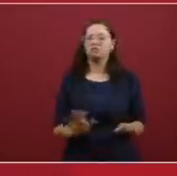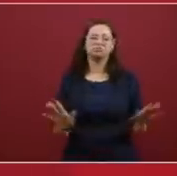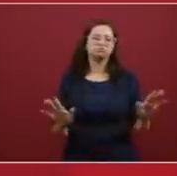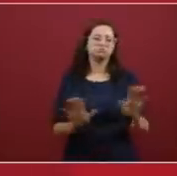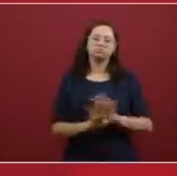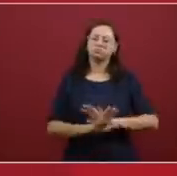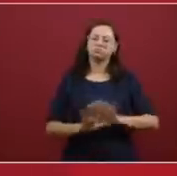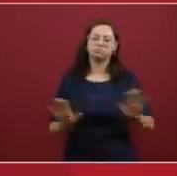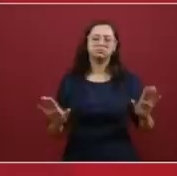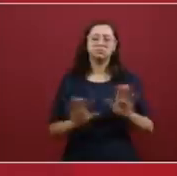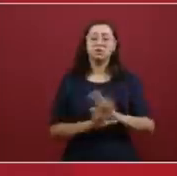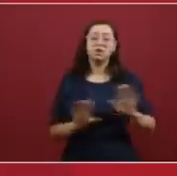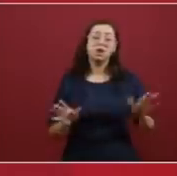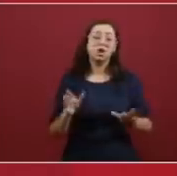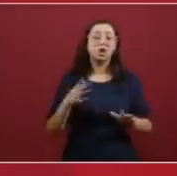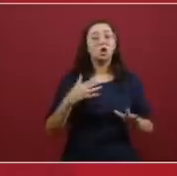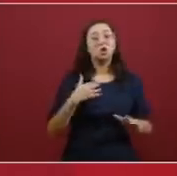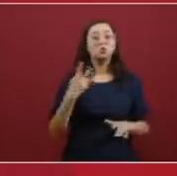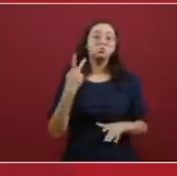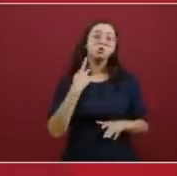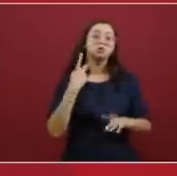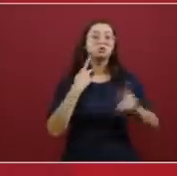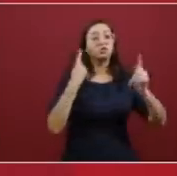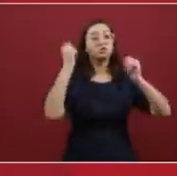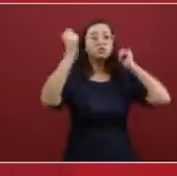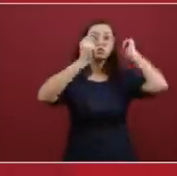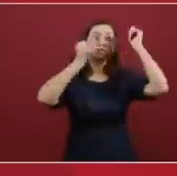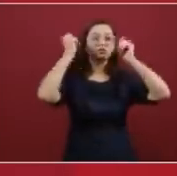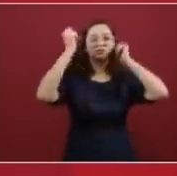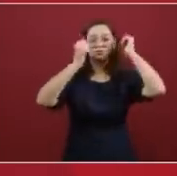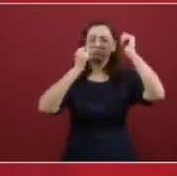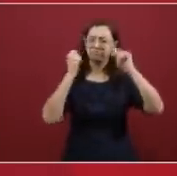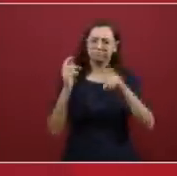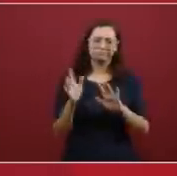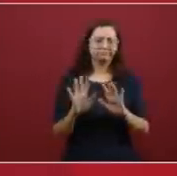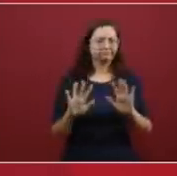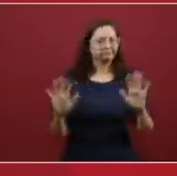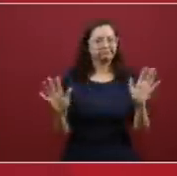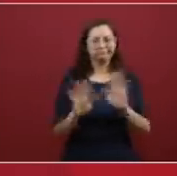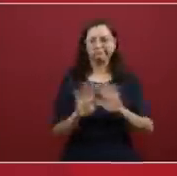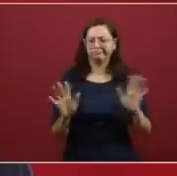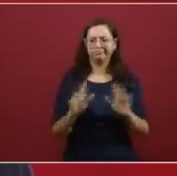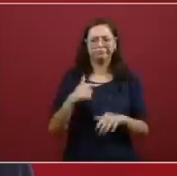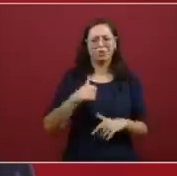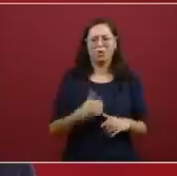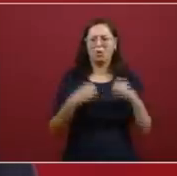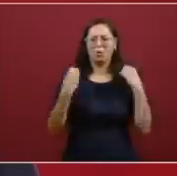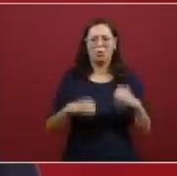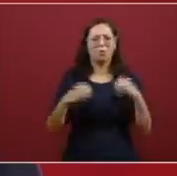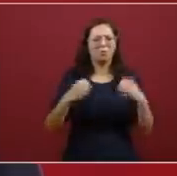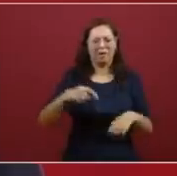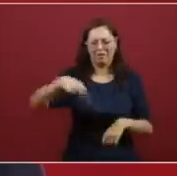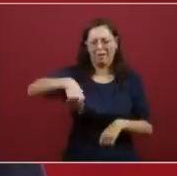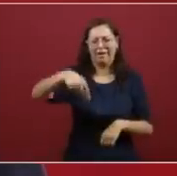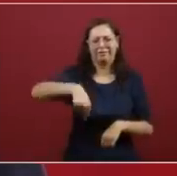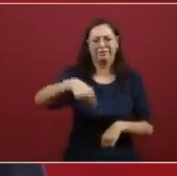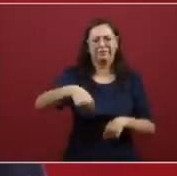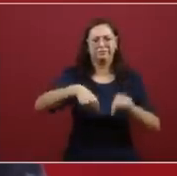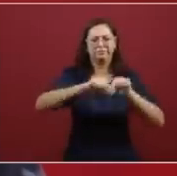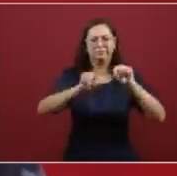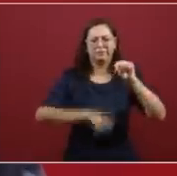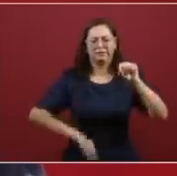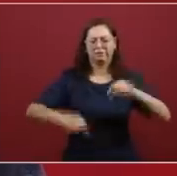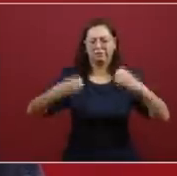No voy a hacer turismo político. Tengo muchas cosas que hacer en el país.